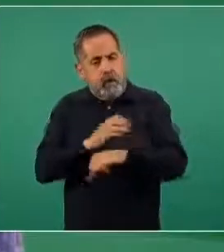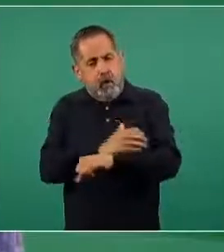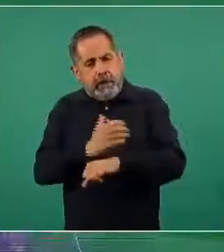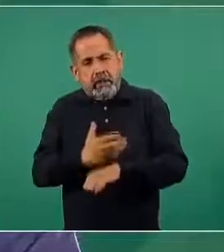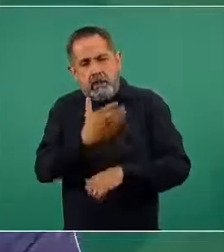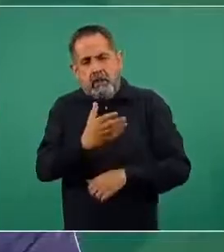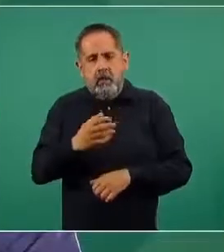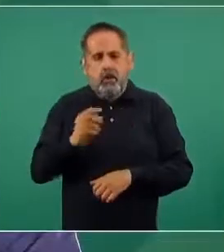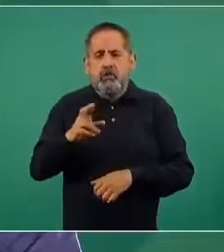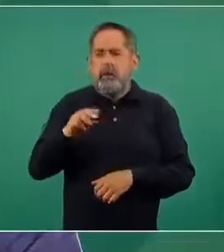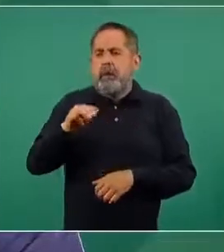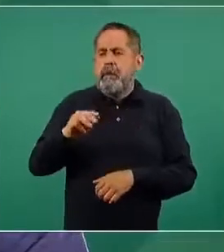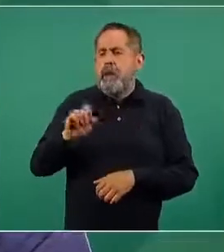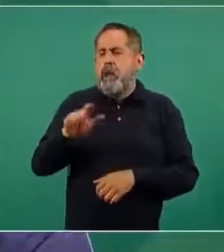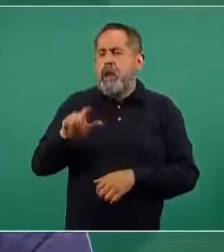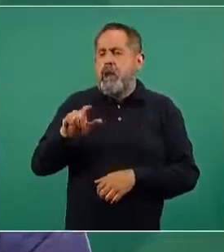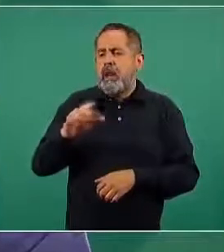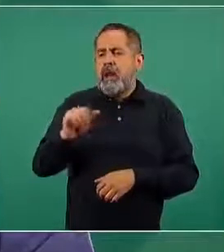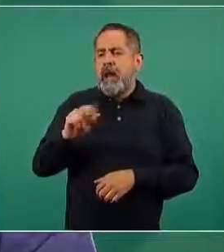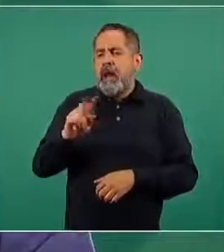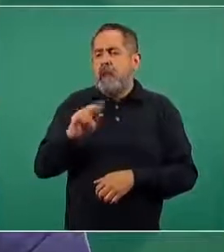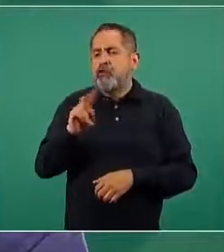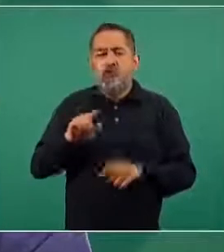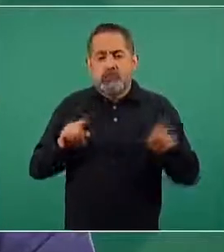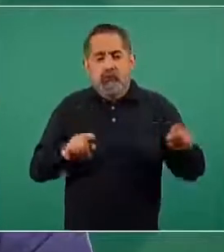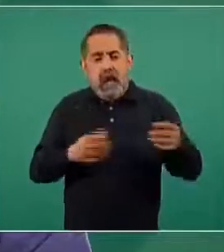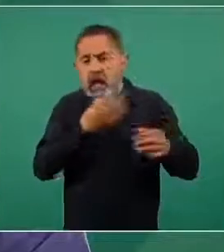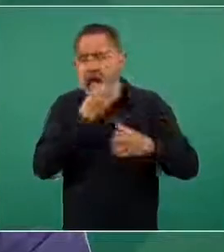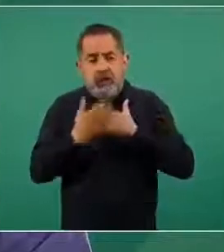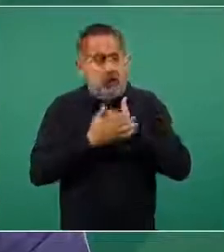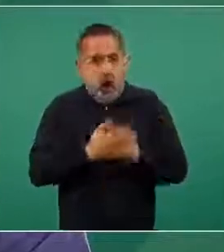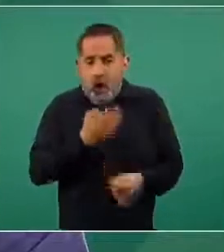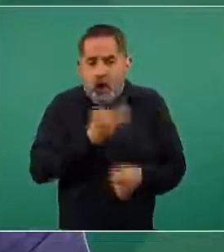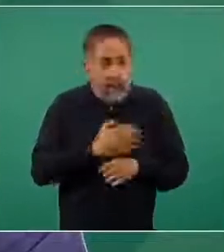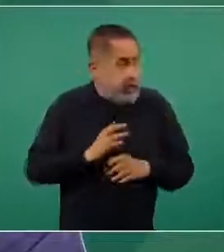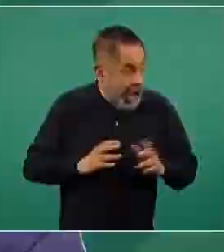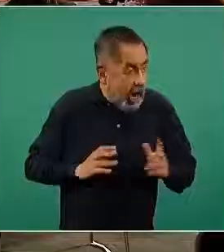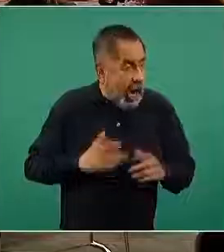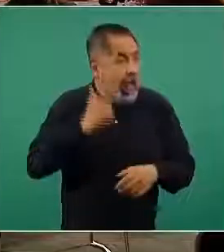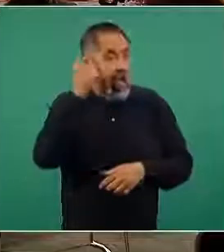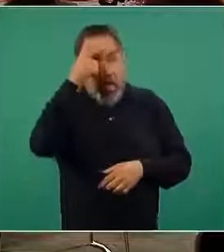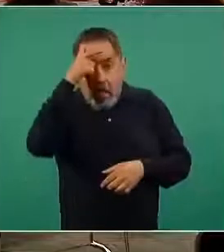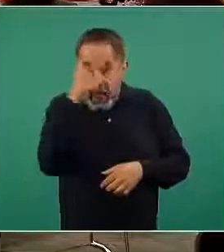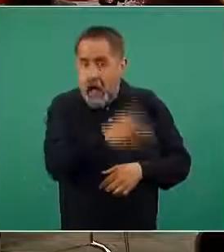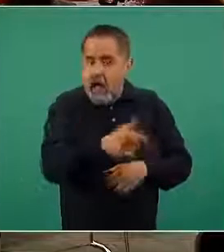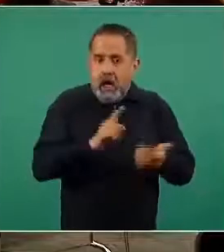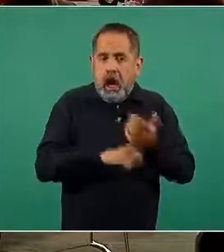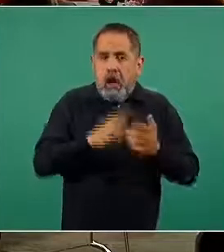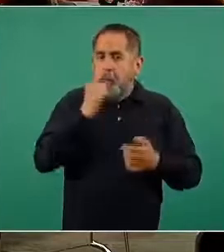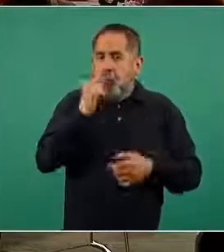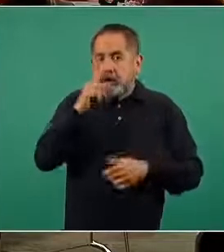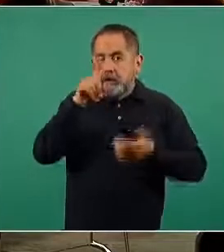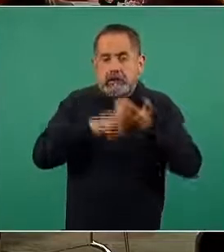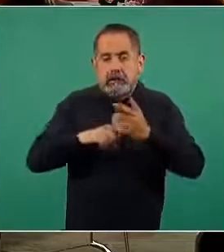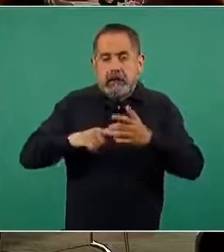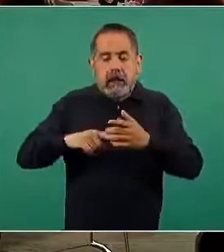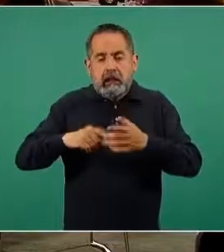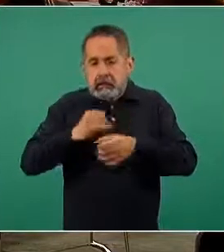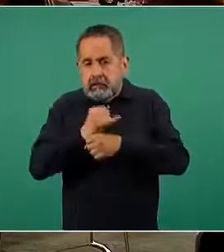amigo y colega, el doctor Manuel de la O. Cavazos, nos alertó en tiempo real sobre este hallazgo por parte de las autoridades